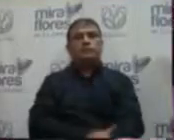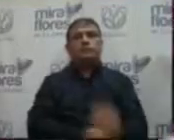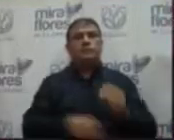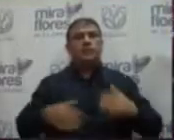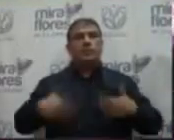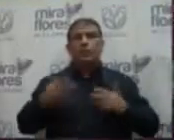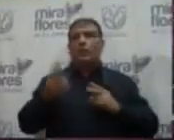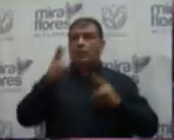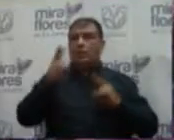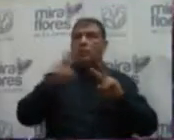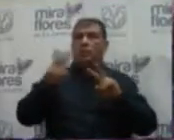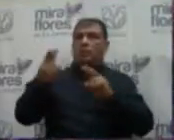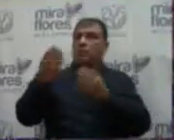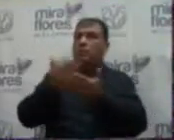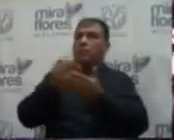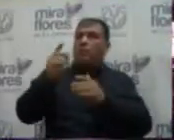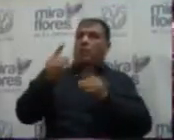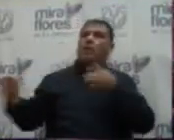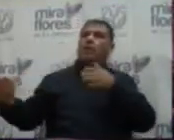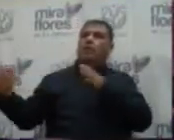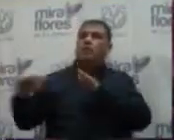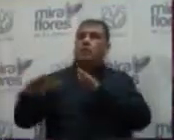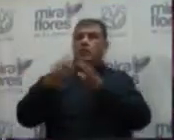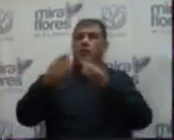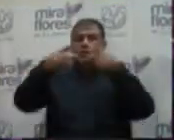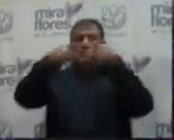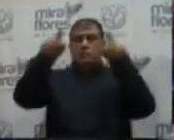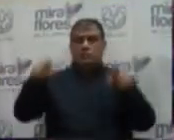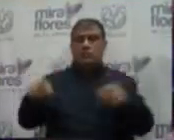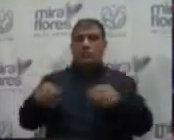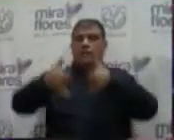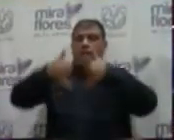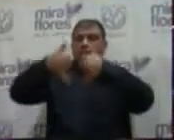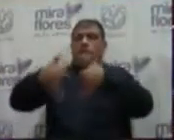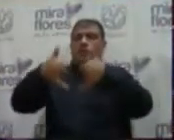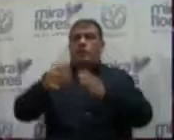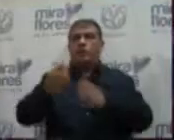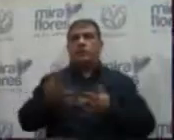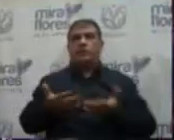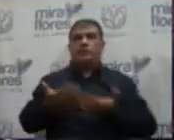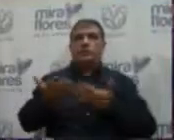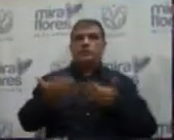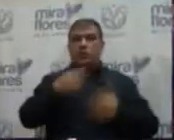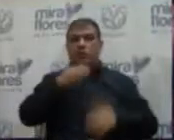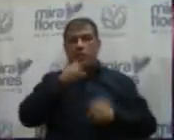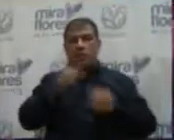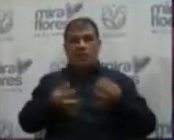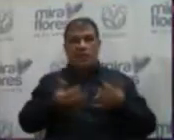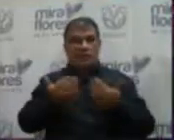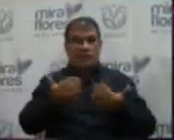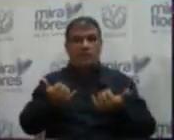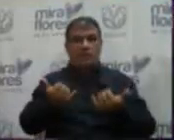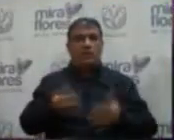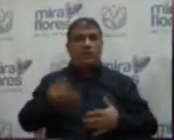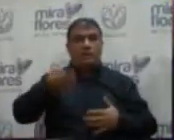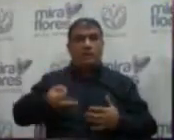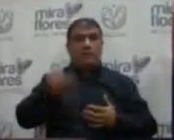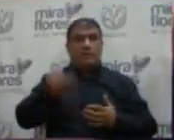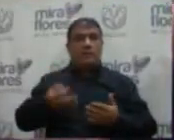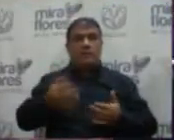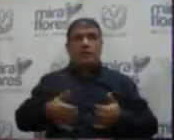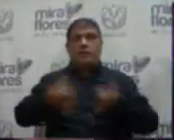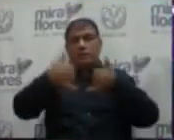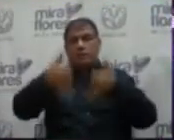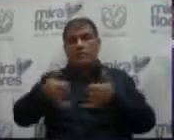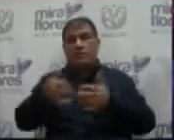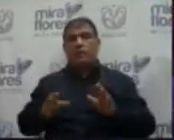Pueden ustedes apreciar, ahí a la entrada se encuentra el premio al cual he hecho alusión, y la verdad que ese